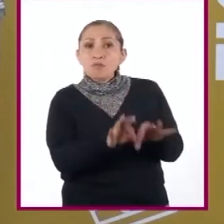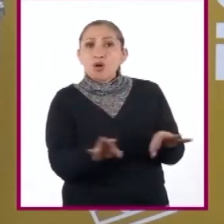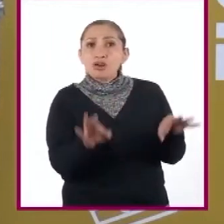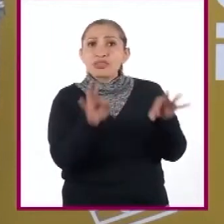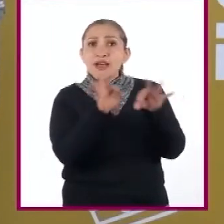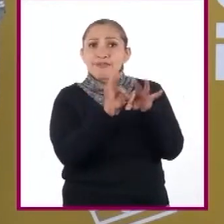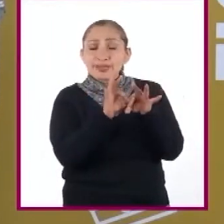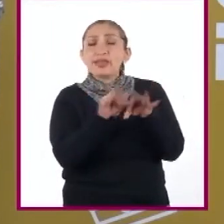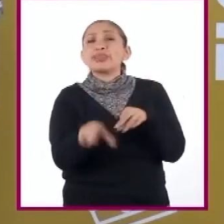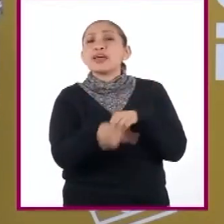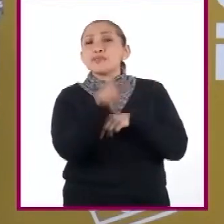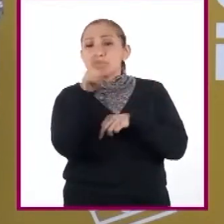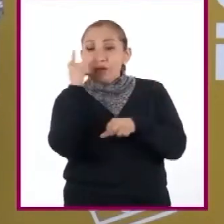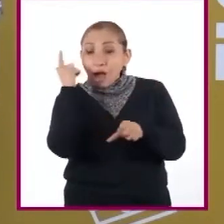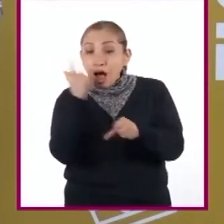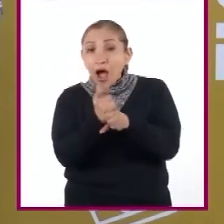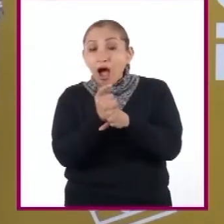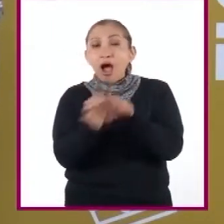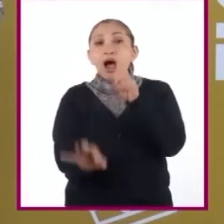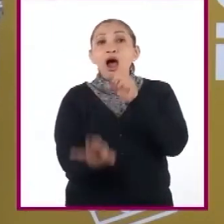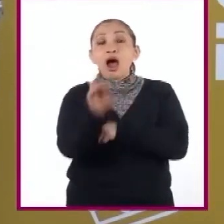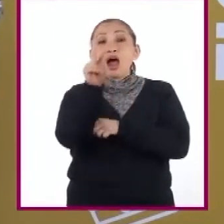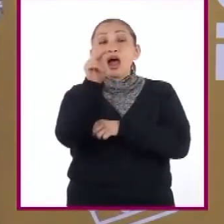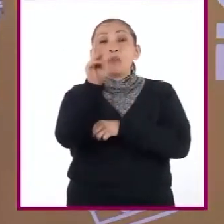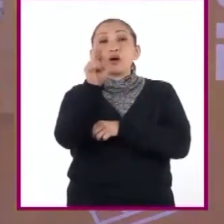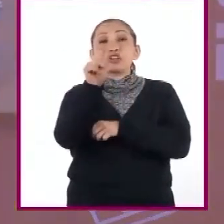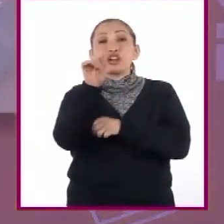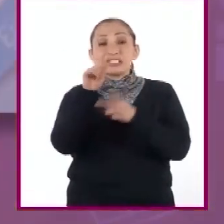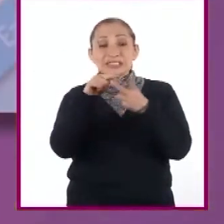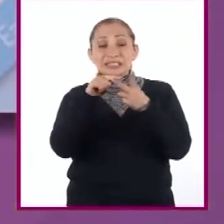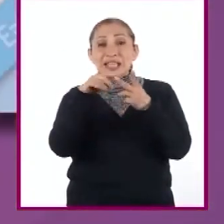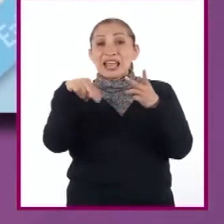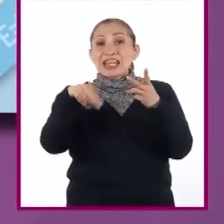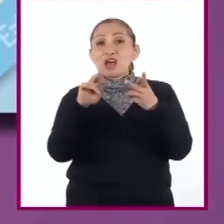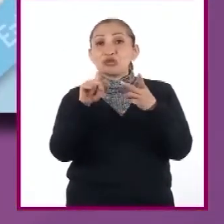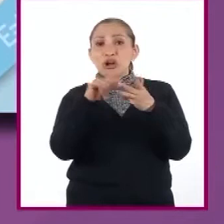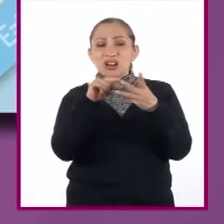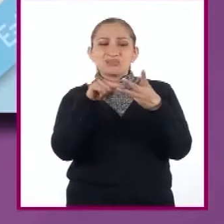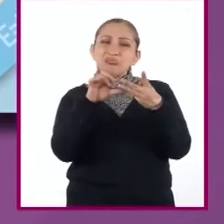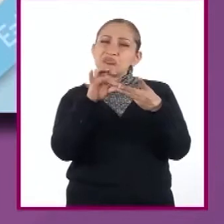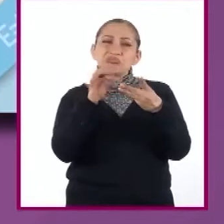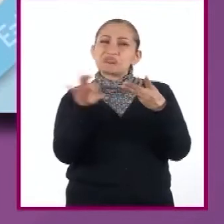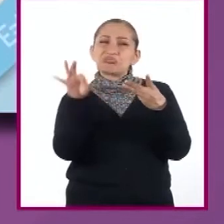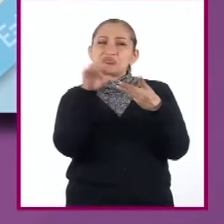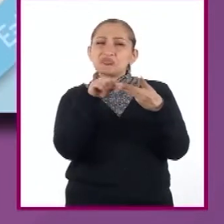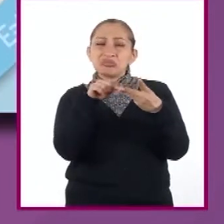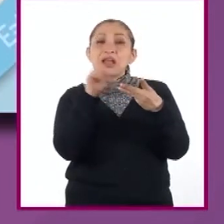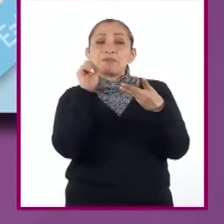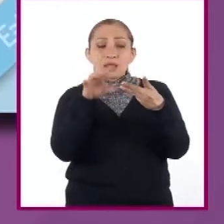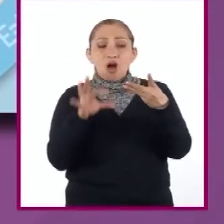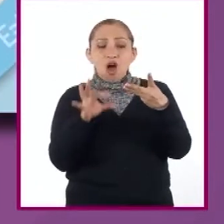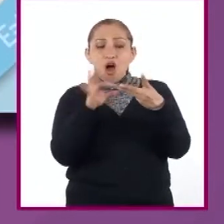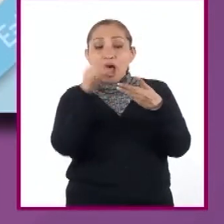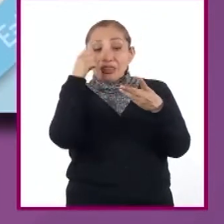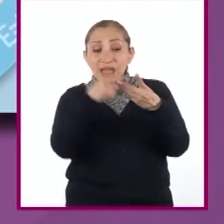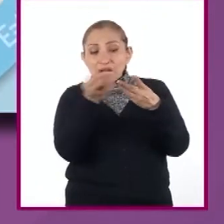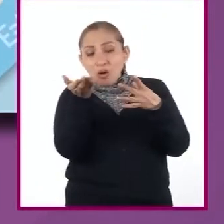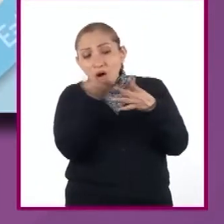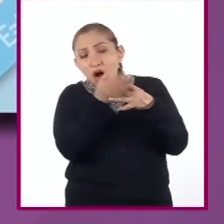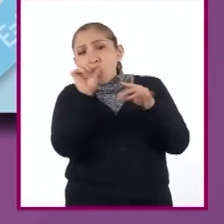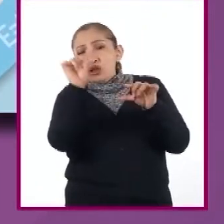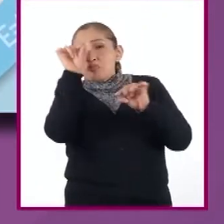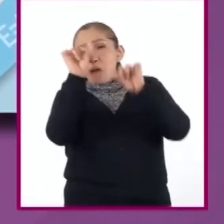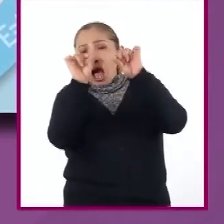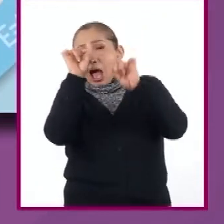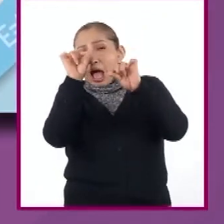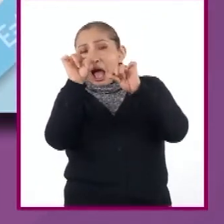fundamentales, posteriormente se descubrió que los protones y neutrones no lo eran tanto, pues a su vez están formadas por otras más